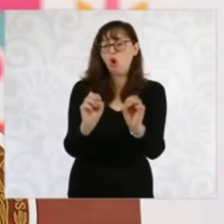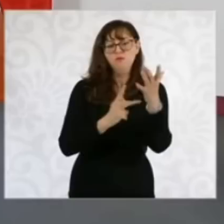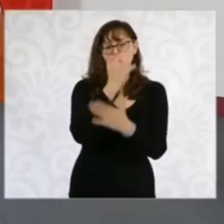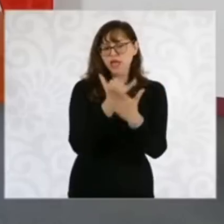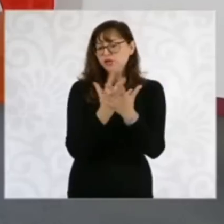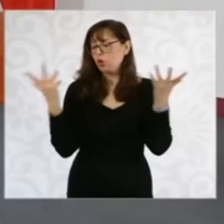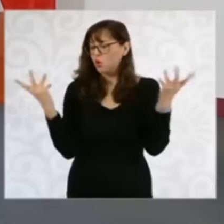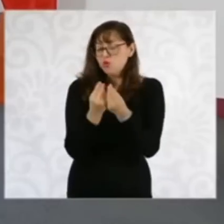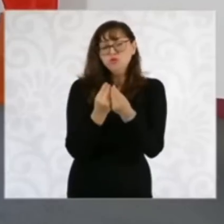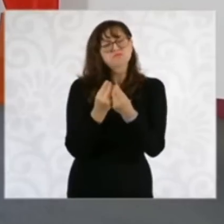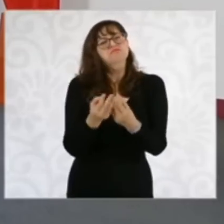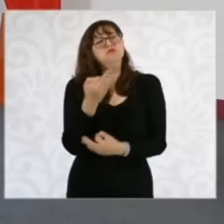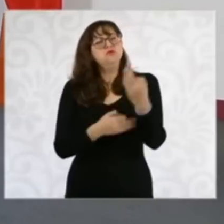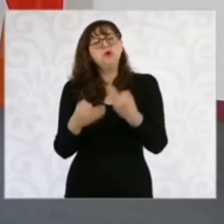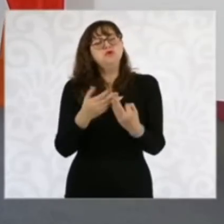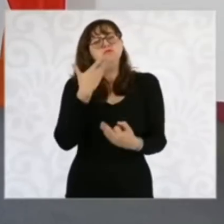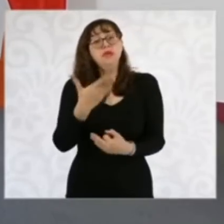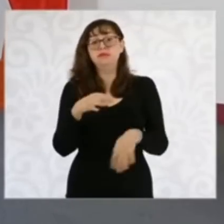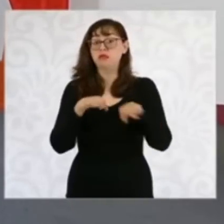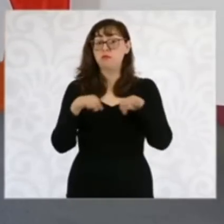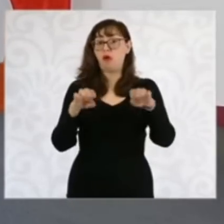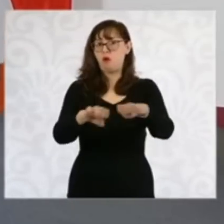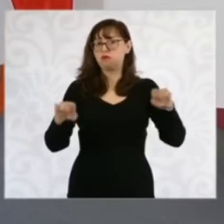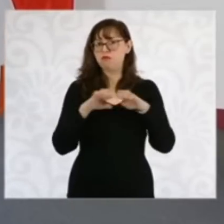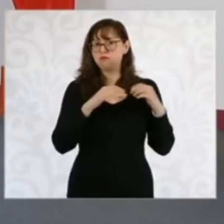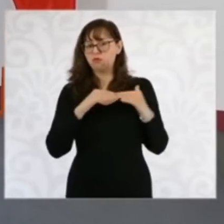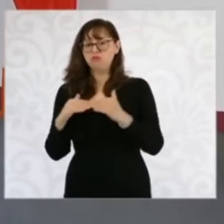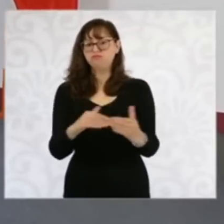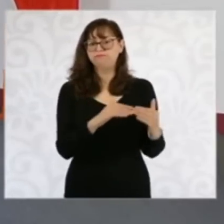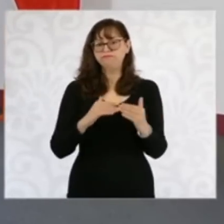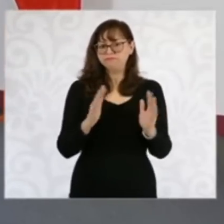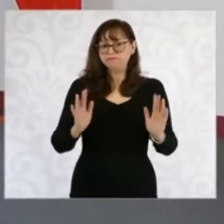bien. Y entre todos nos ayudamos. Somos un muy buen equipo y